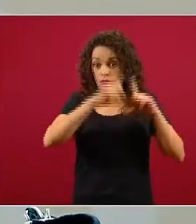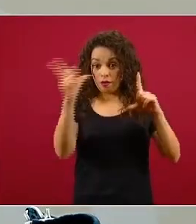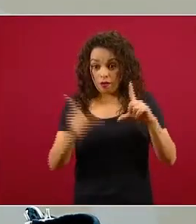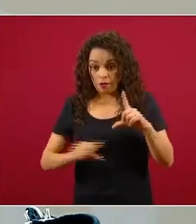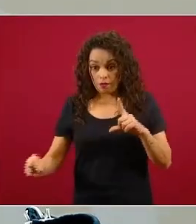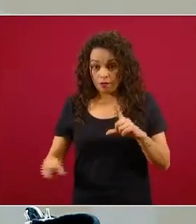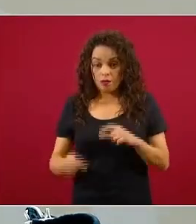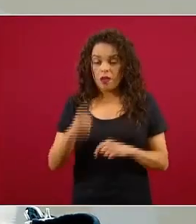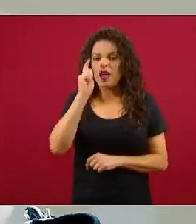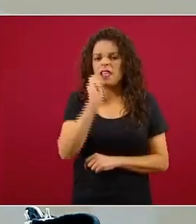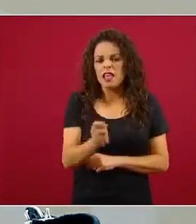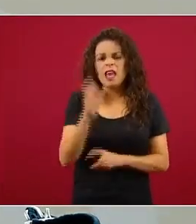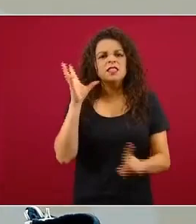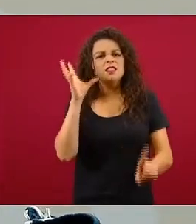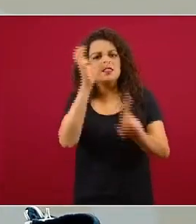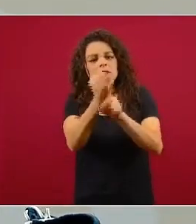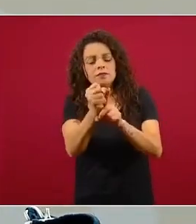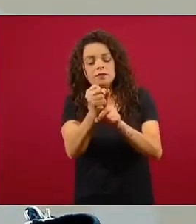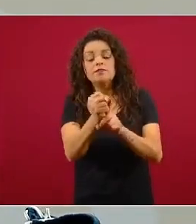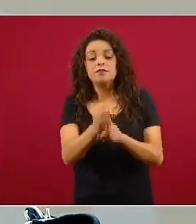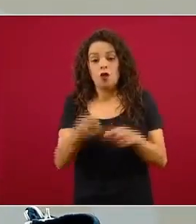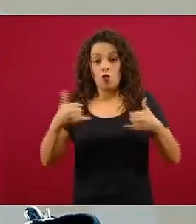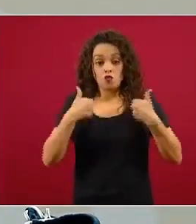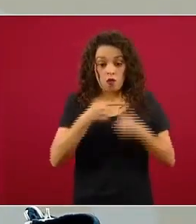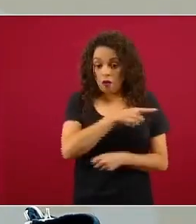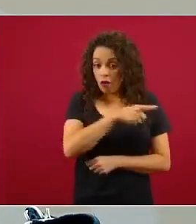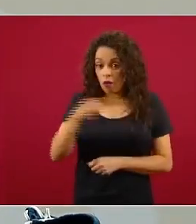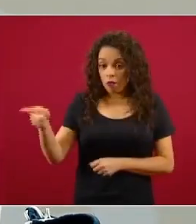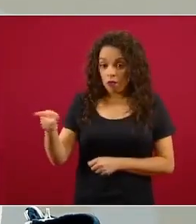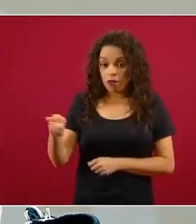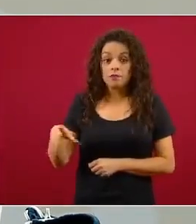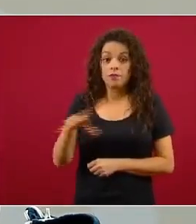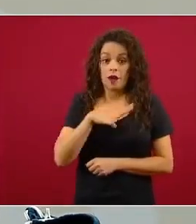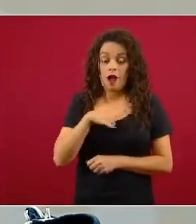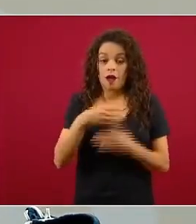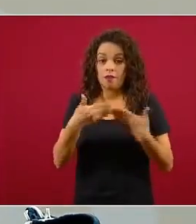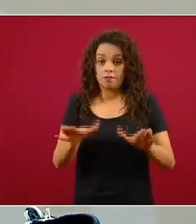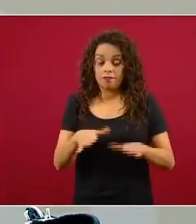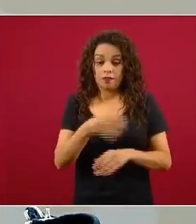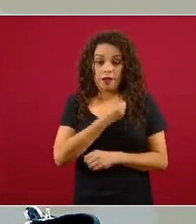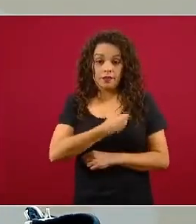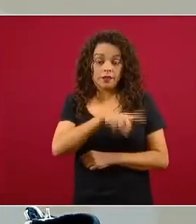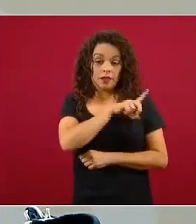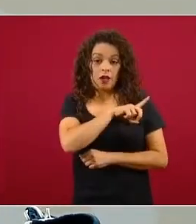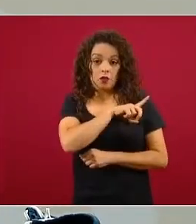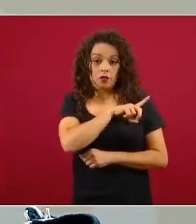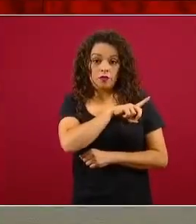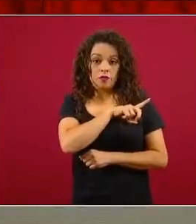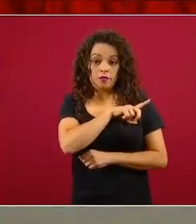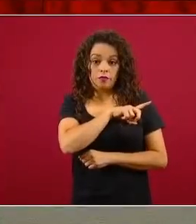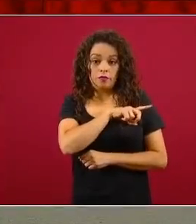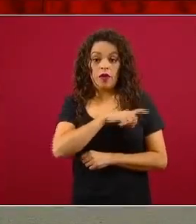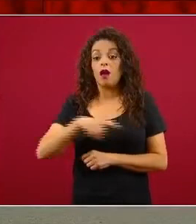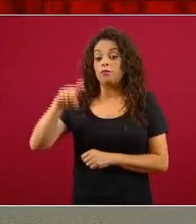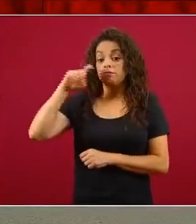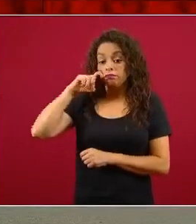principales objetivos es garantizar que las personas jóvenes tengan acceso a salud y sobre todo el derecho a la salud sexual y reproductiva.